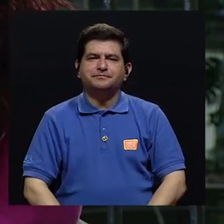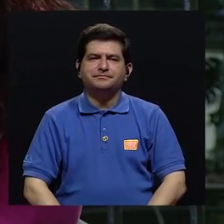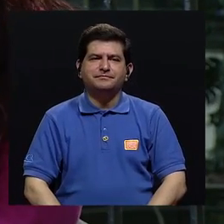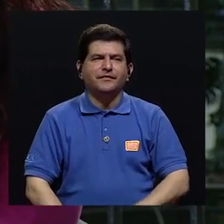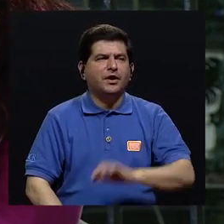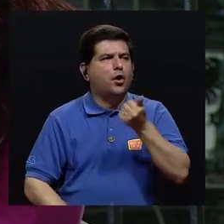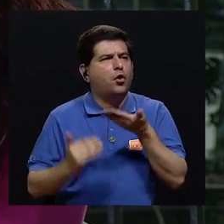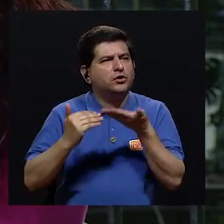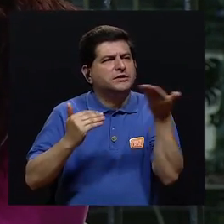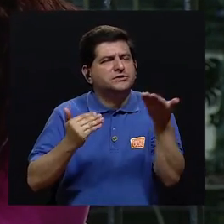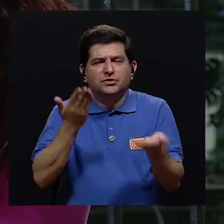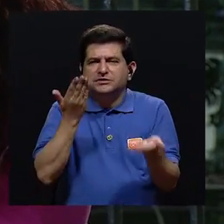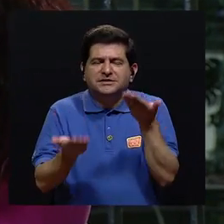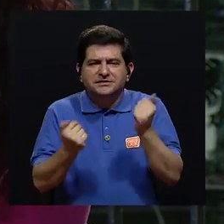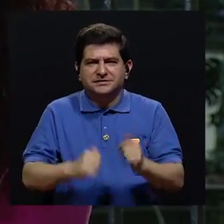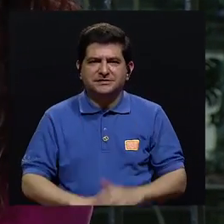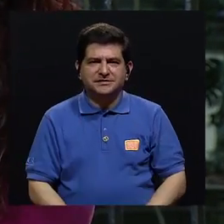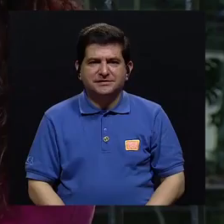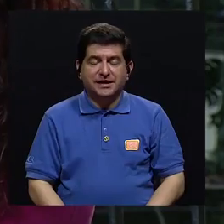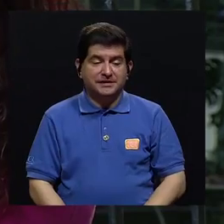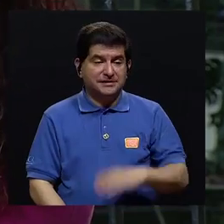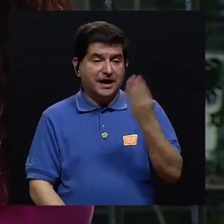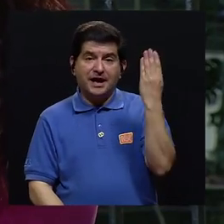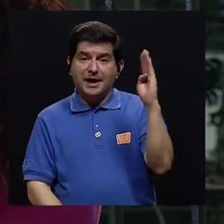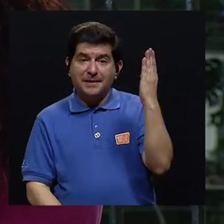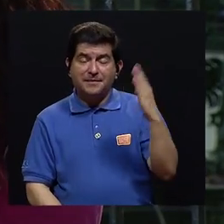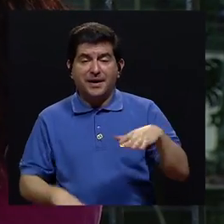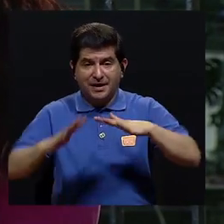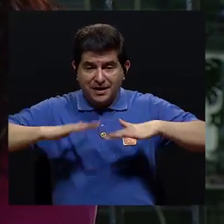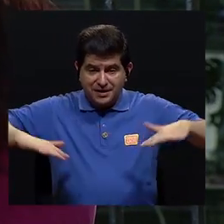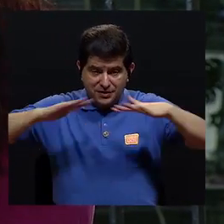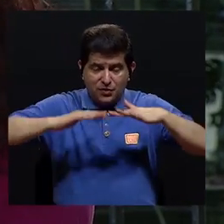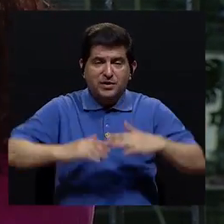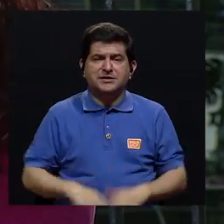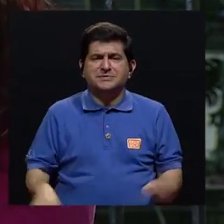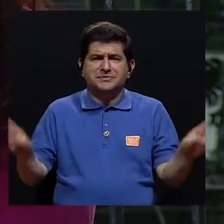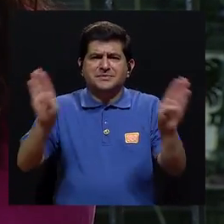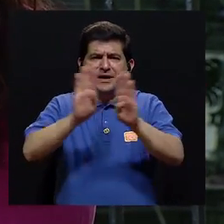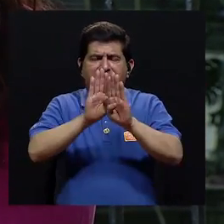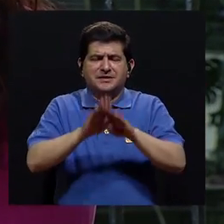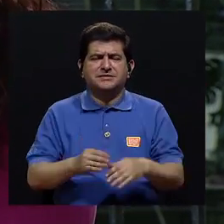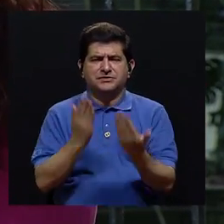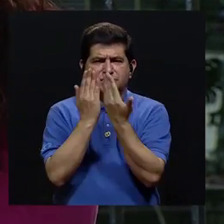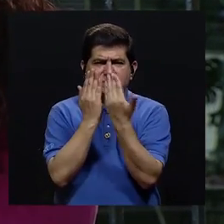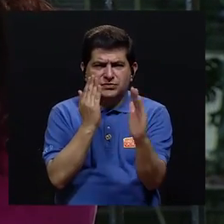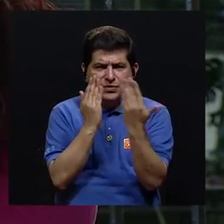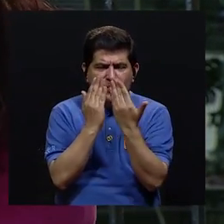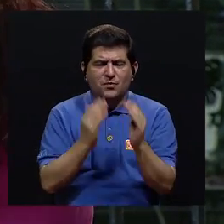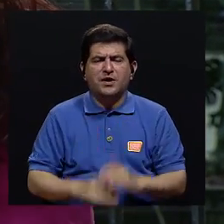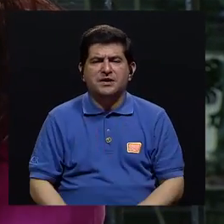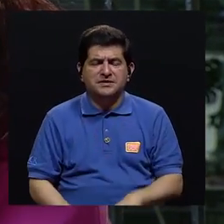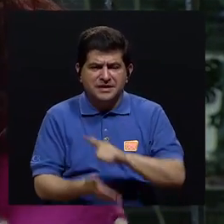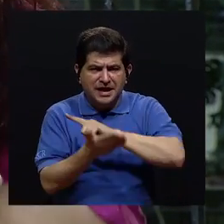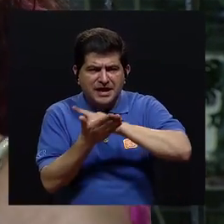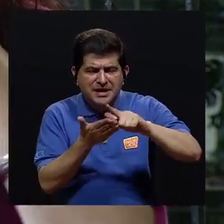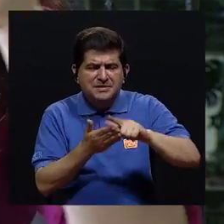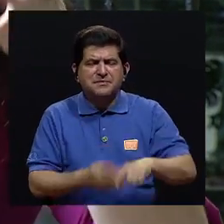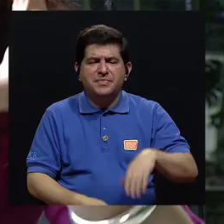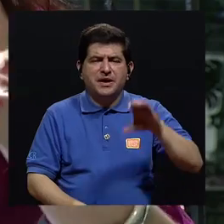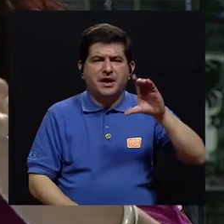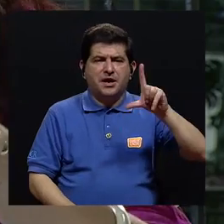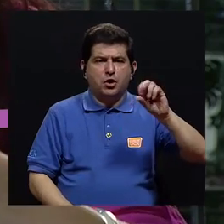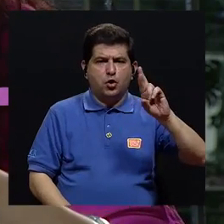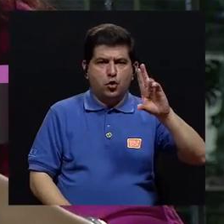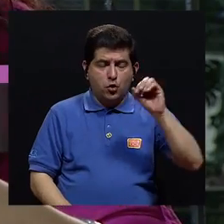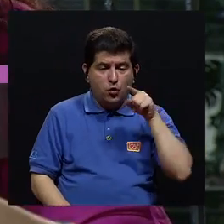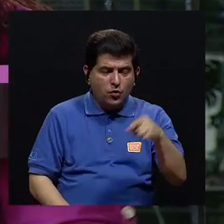¿Qué más podríamos establecer? Definimos quizás los baños como un espacio confinado. Tenemos una puerta, una salida, limpiamos con cloro, dejamos todos